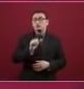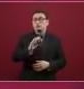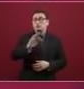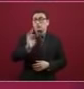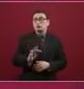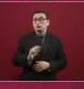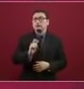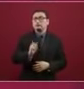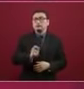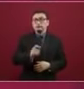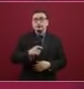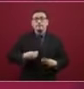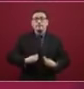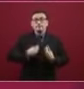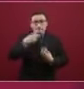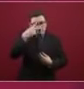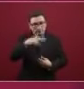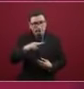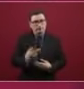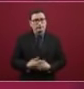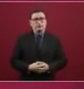mexicanos. La